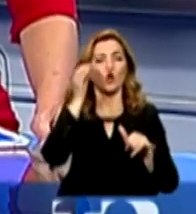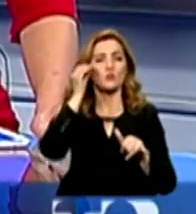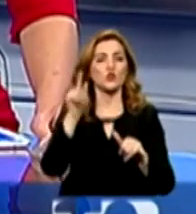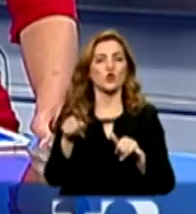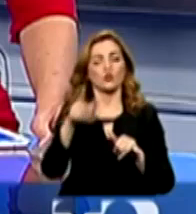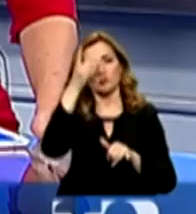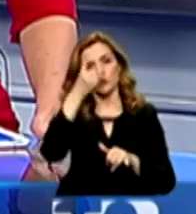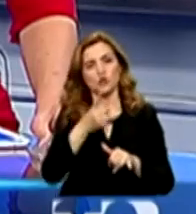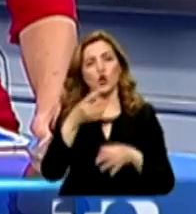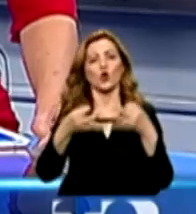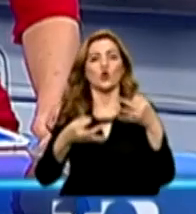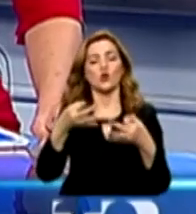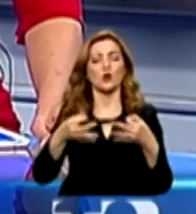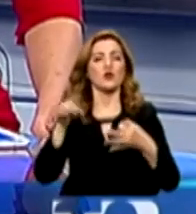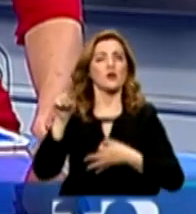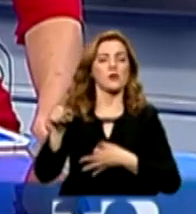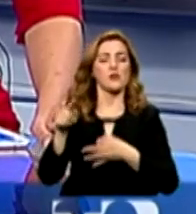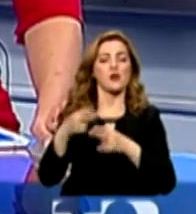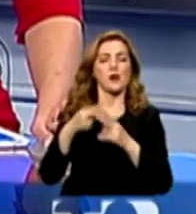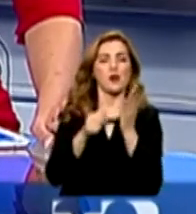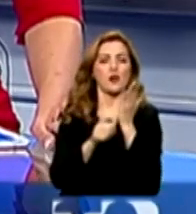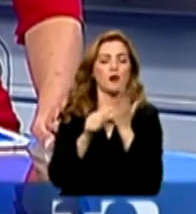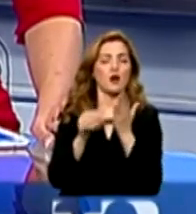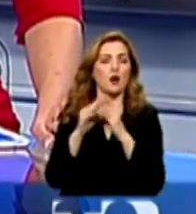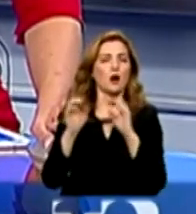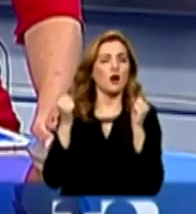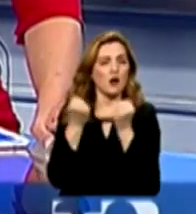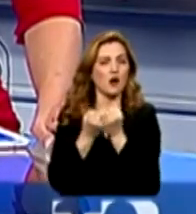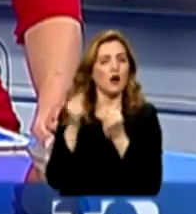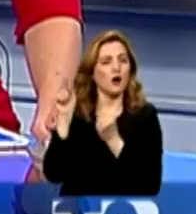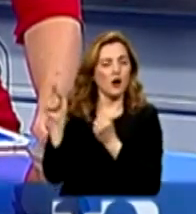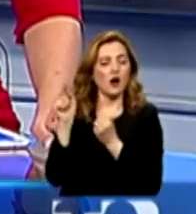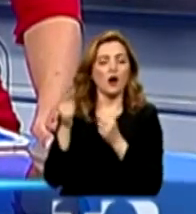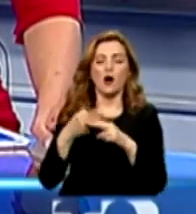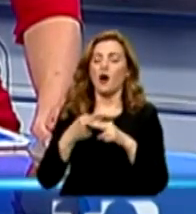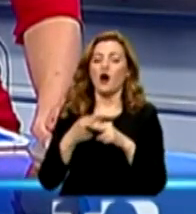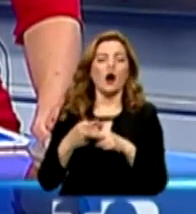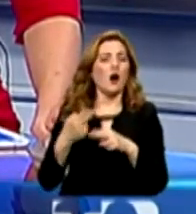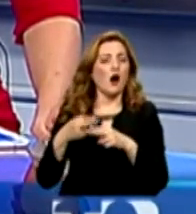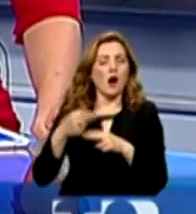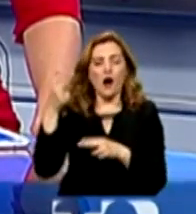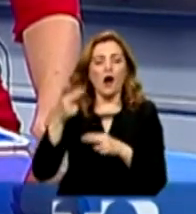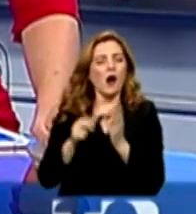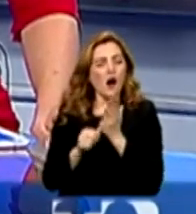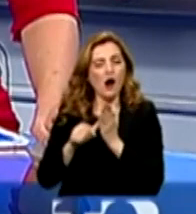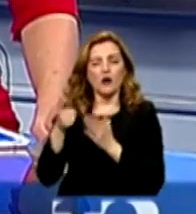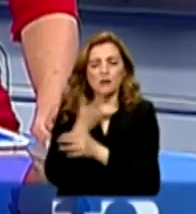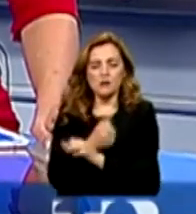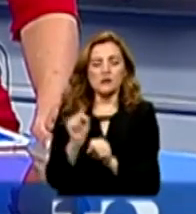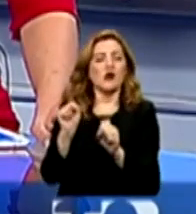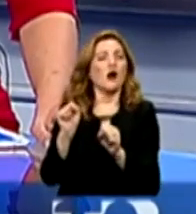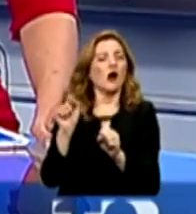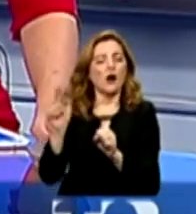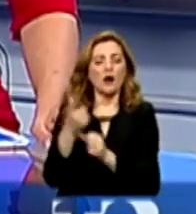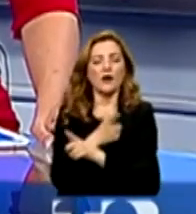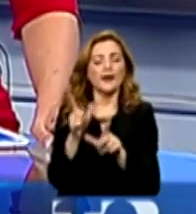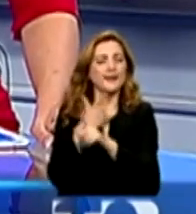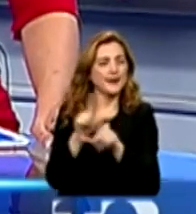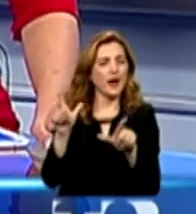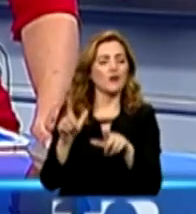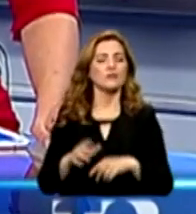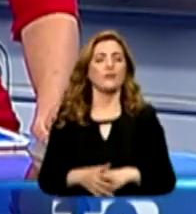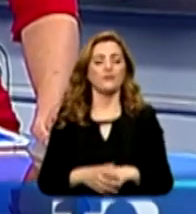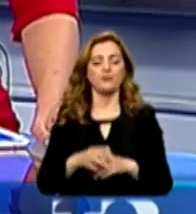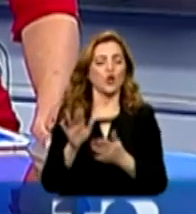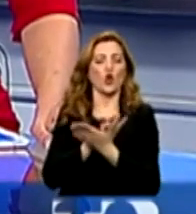a la decisión de la justicia que declaró inocente a Iván Espinel y otras 7 personas en un proceso por presunto peculado. El